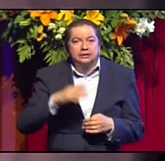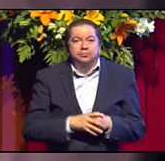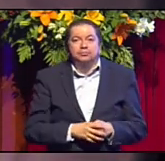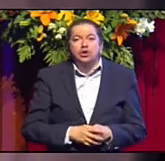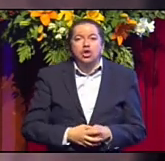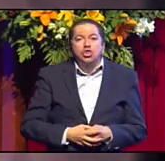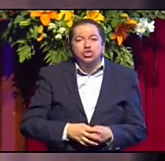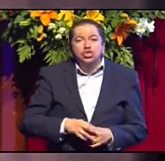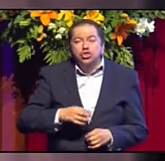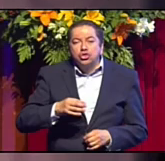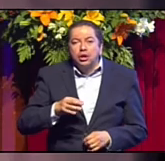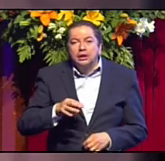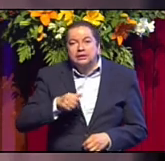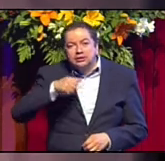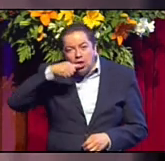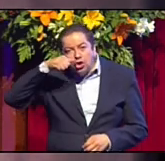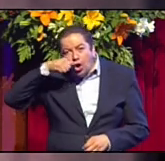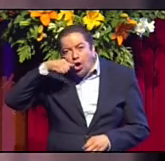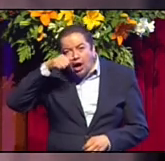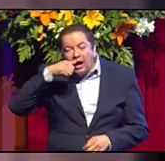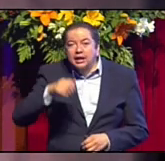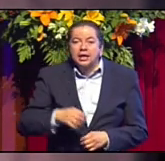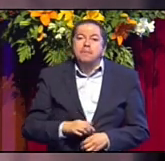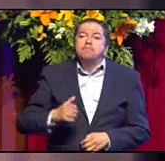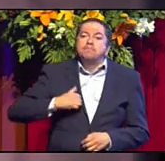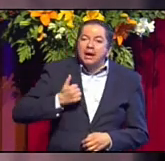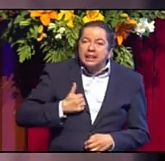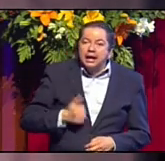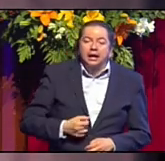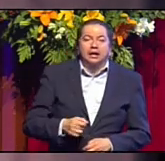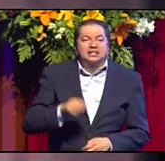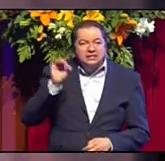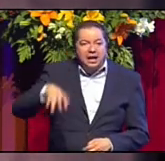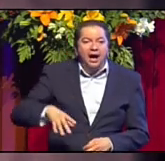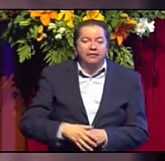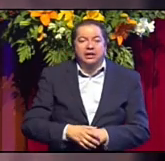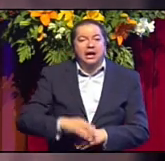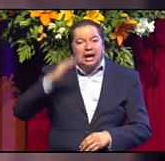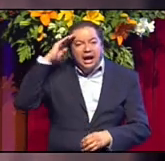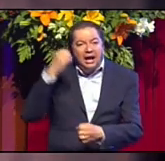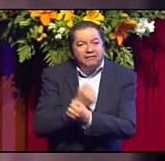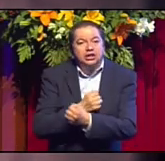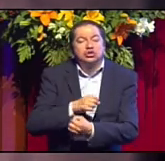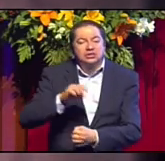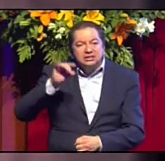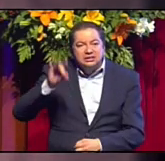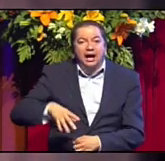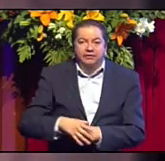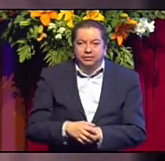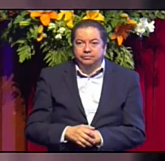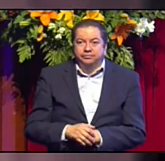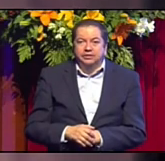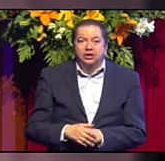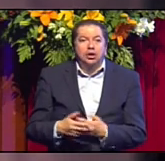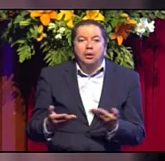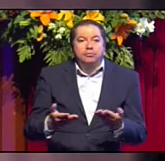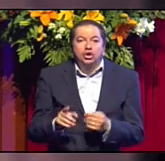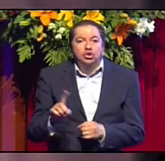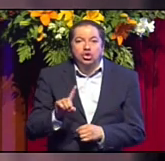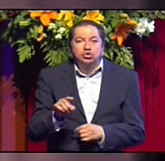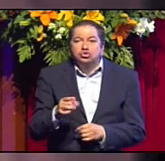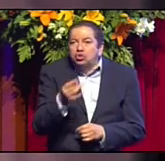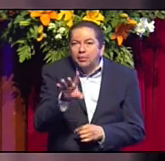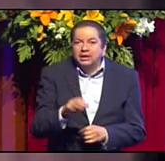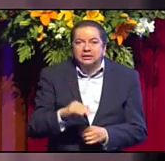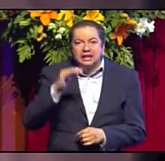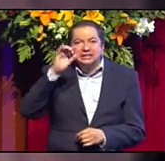cosas como son. Sabían dónde estaban traficando. La PDI lo sabía, Carabineros lo sabía, pero el asunto no es tan fácil. No basta con